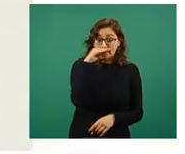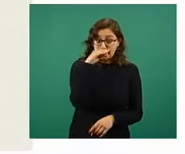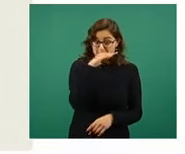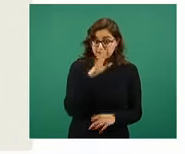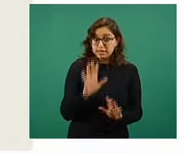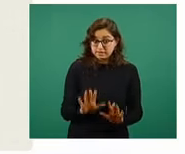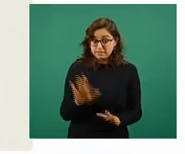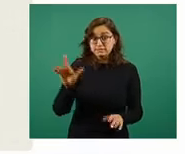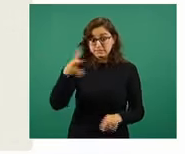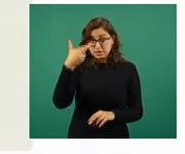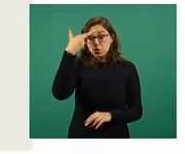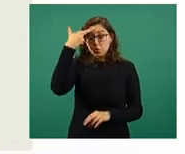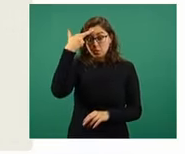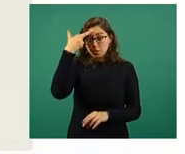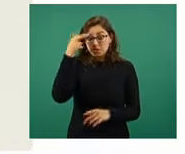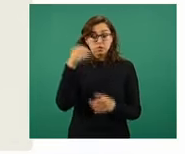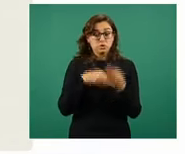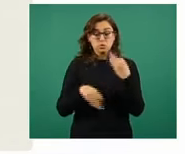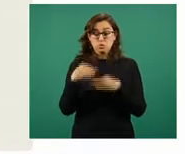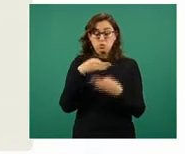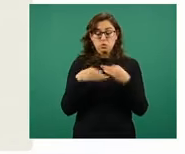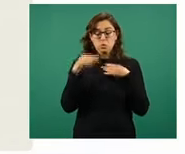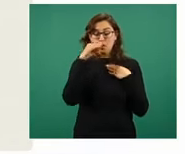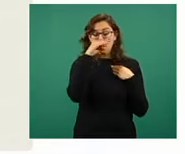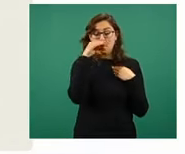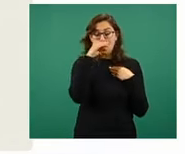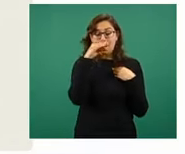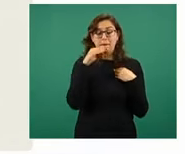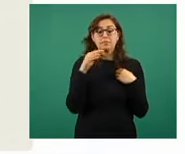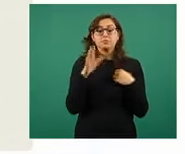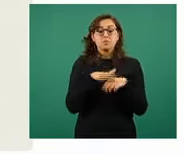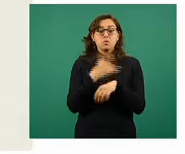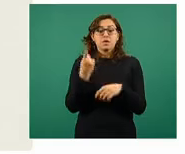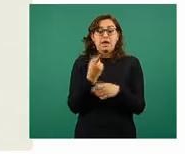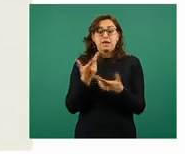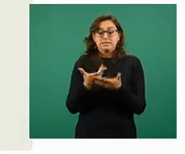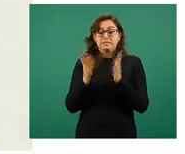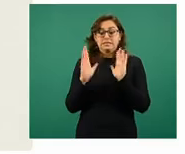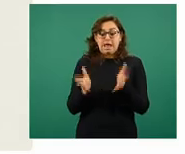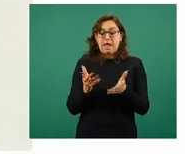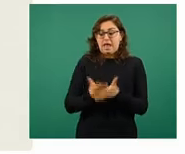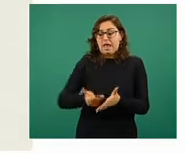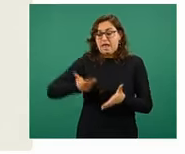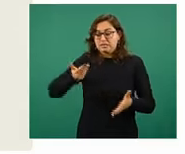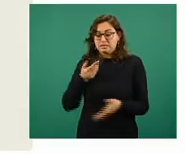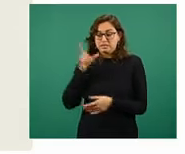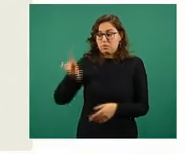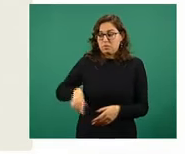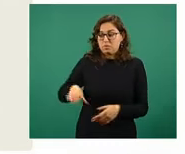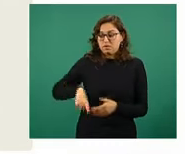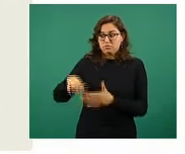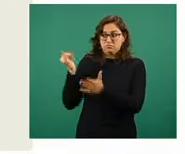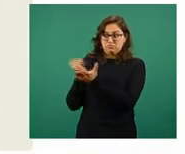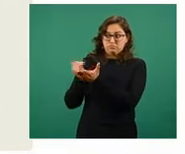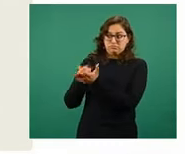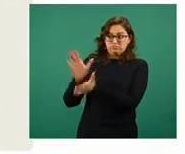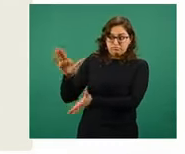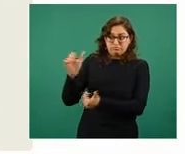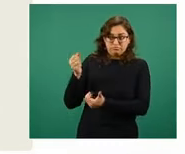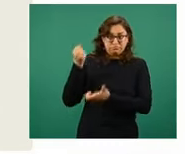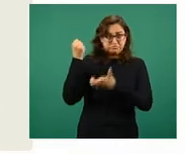absolutamente gratuita, porque ya está contemplado su gasto con el Tesoro Nacional. Y